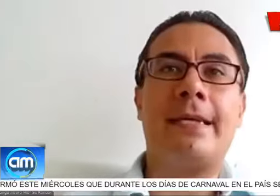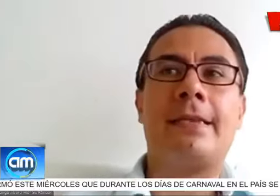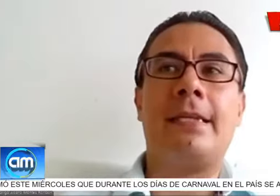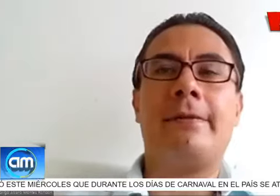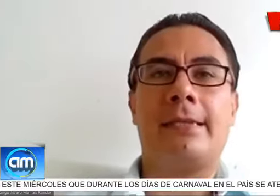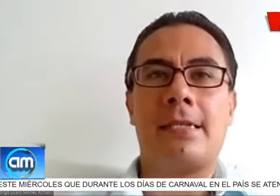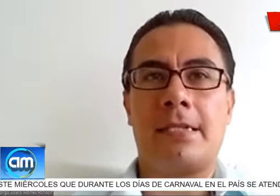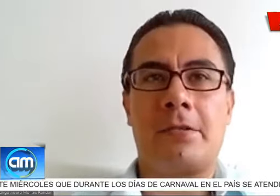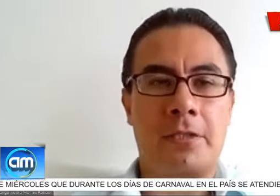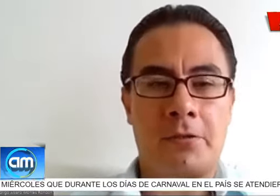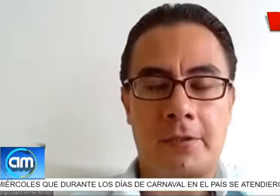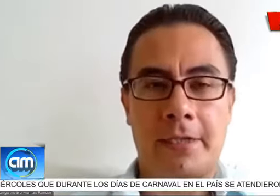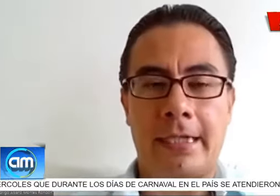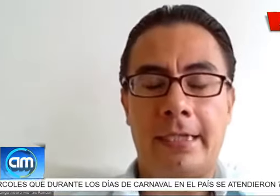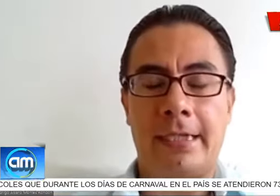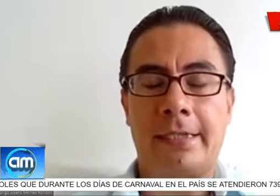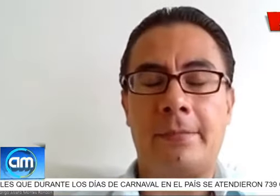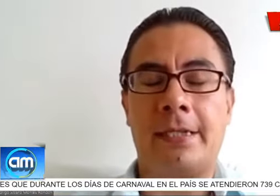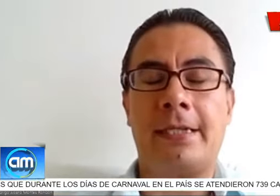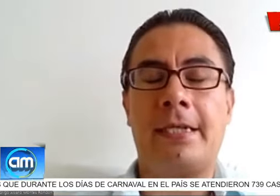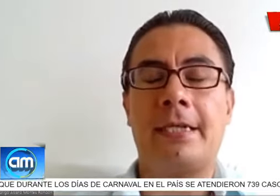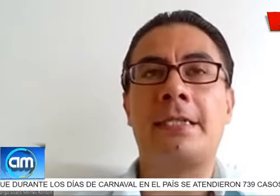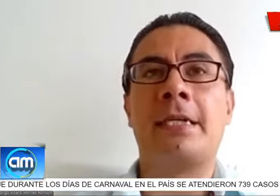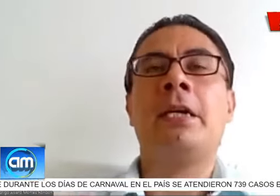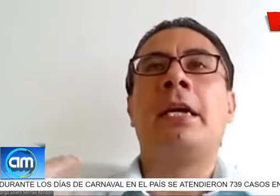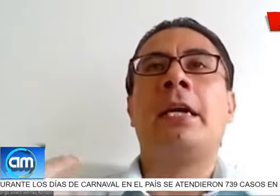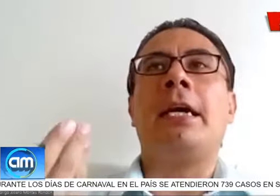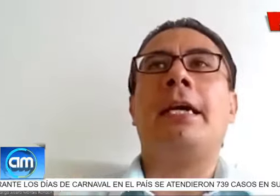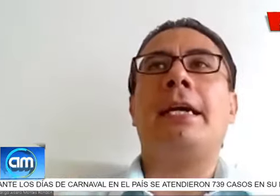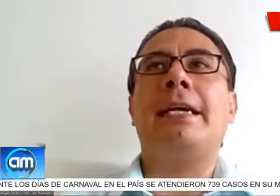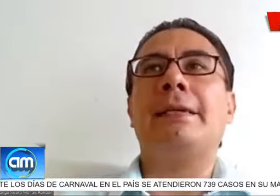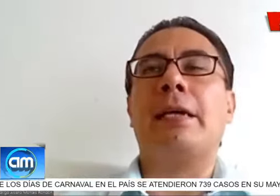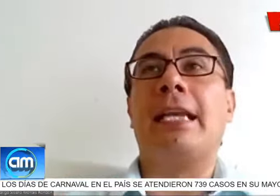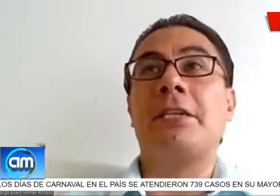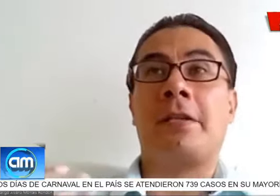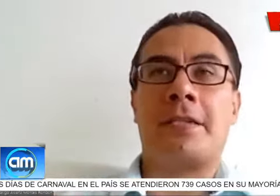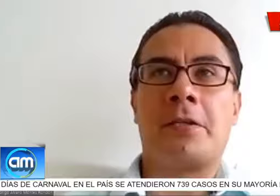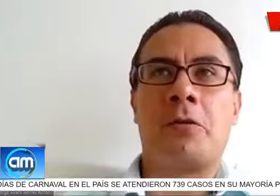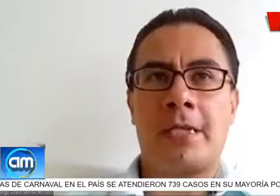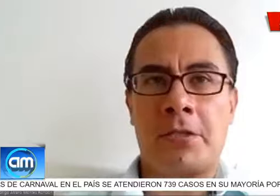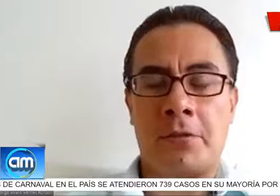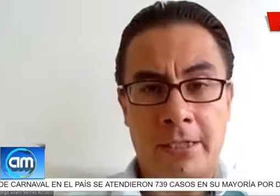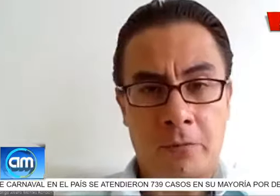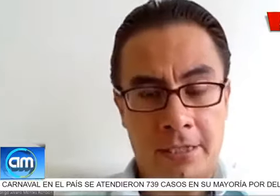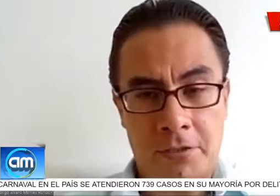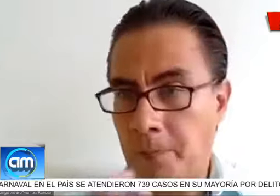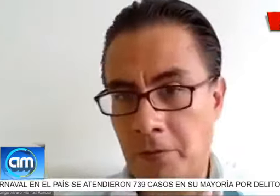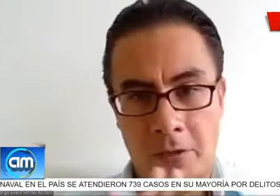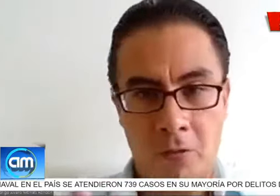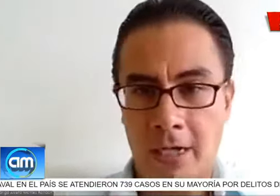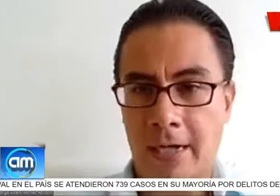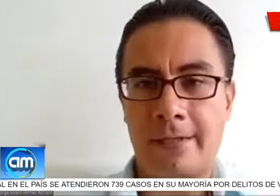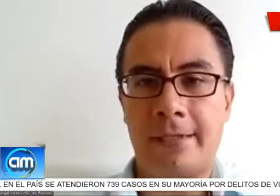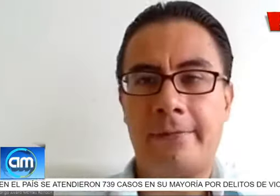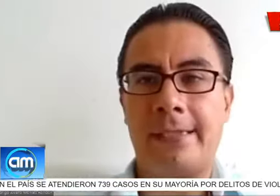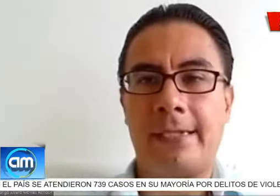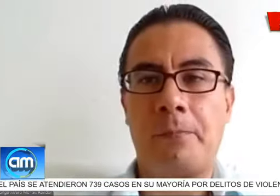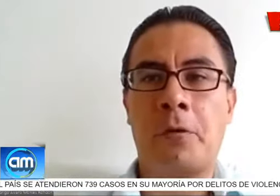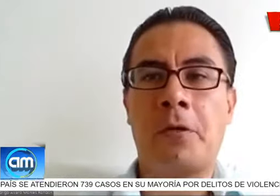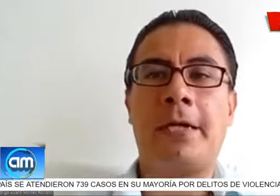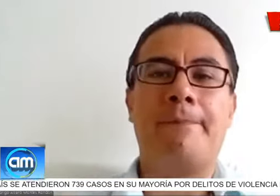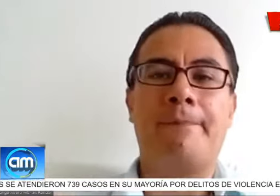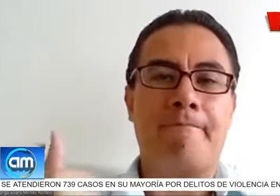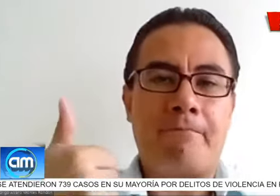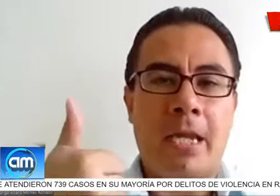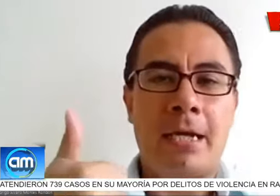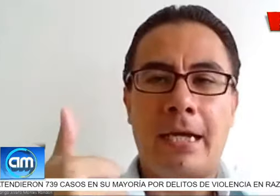intenta levantarse con esto del tema de que es el año de la recuperación de la educación, pero que no acaba